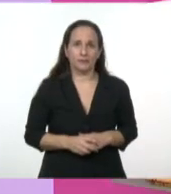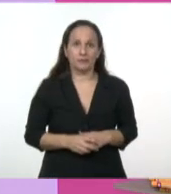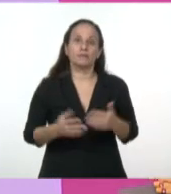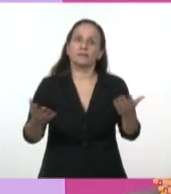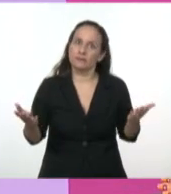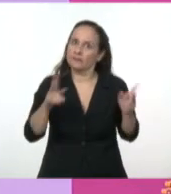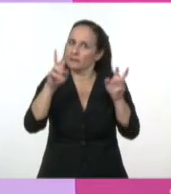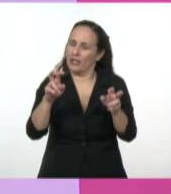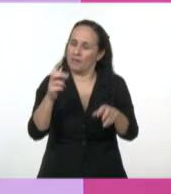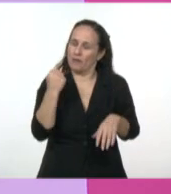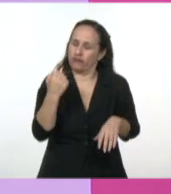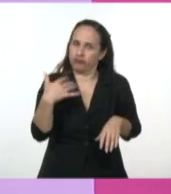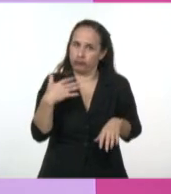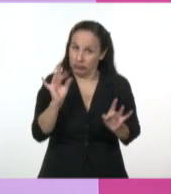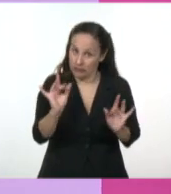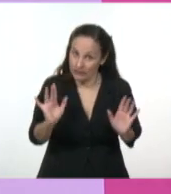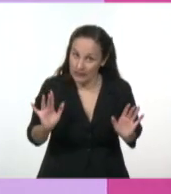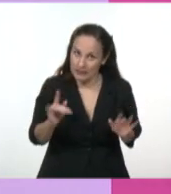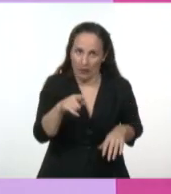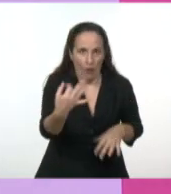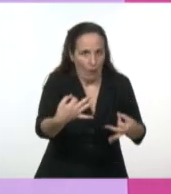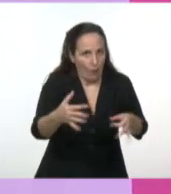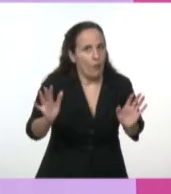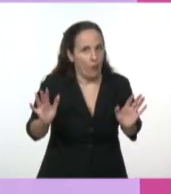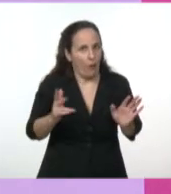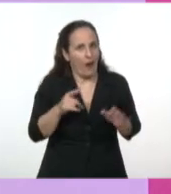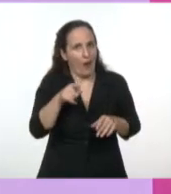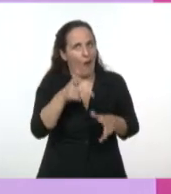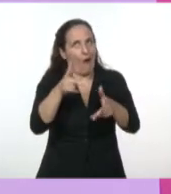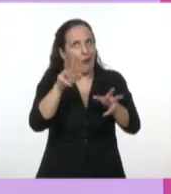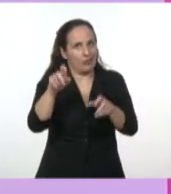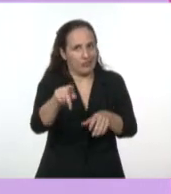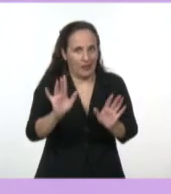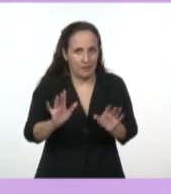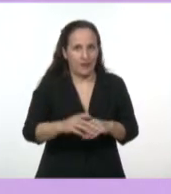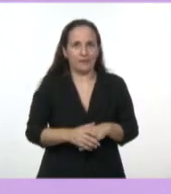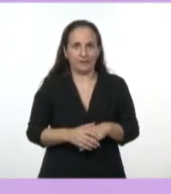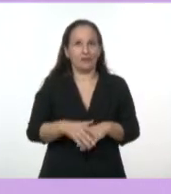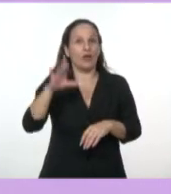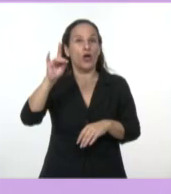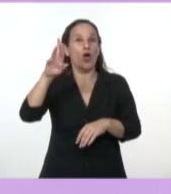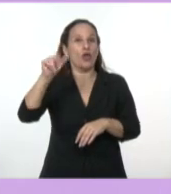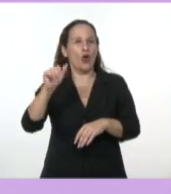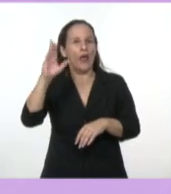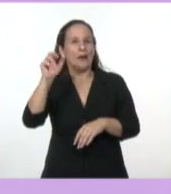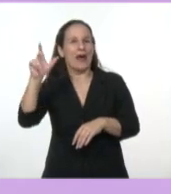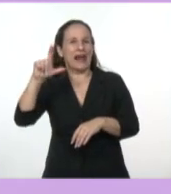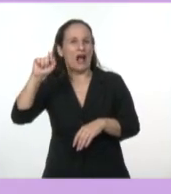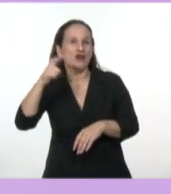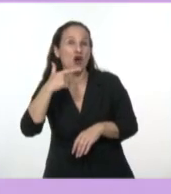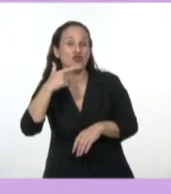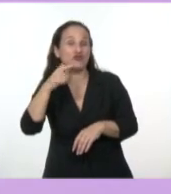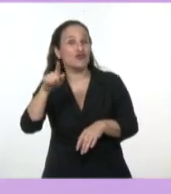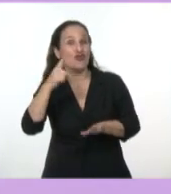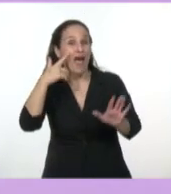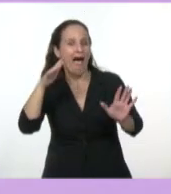tema fuerte y difícil, pero está bueno, justamente por eso, trabajarlo. Atención con Dora Barranco, se pongo un asterisco en un ratito. No